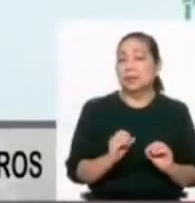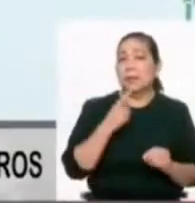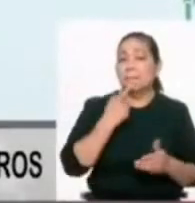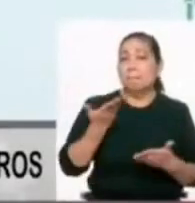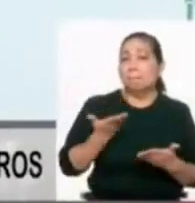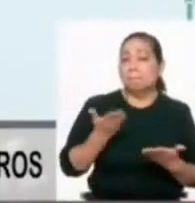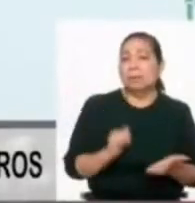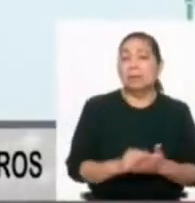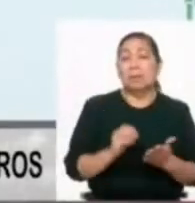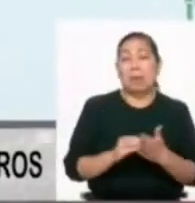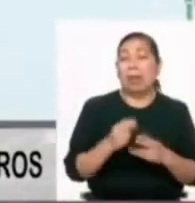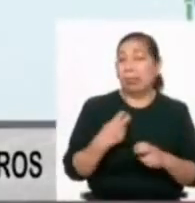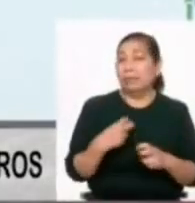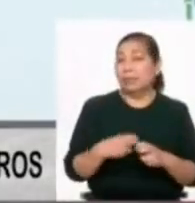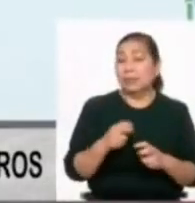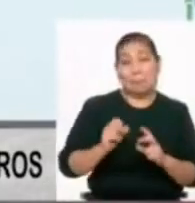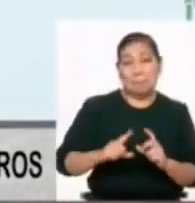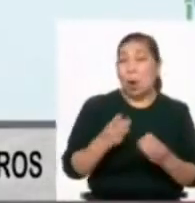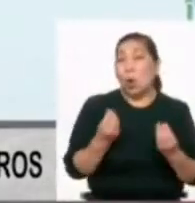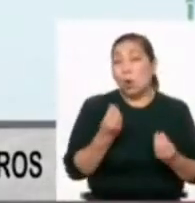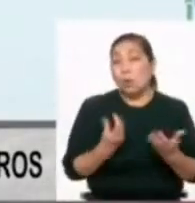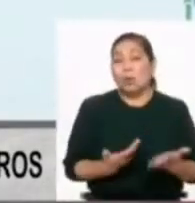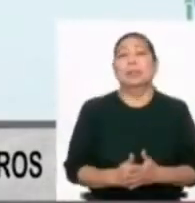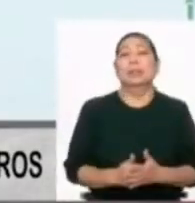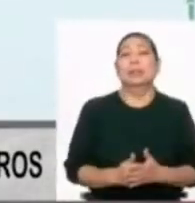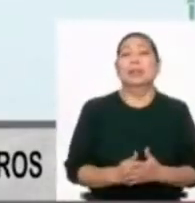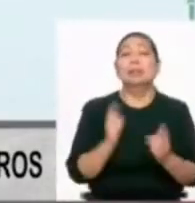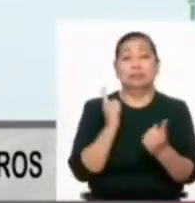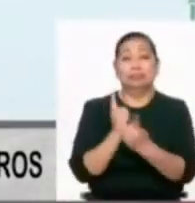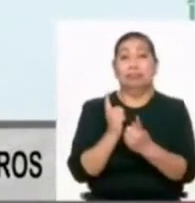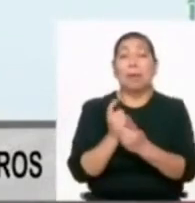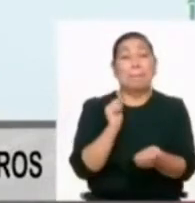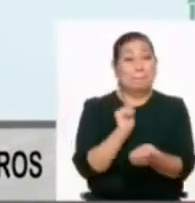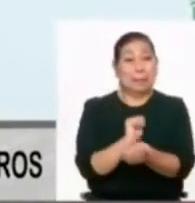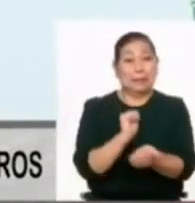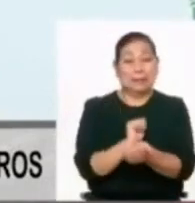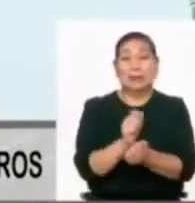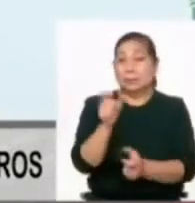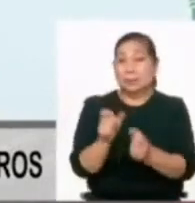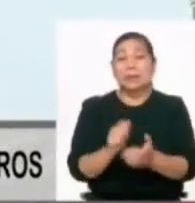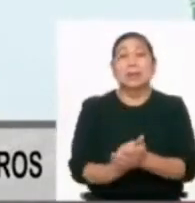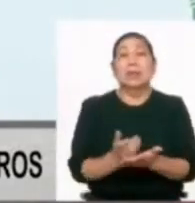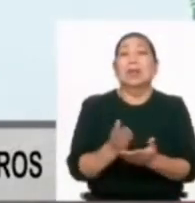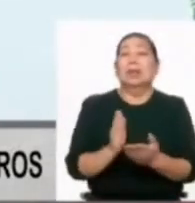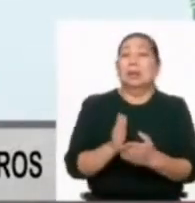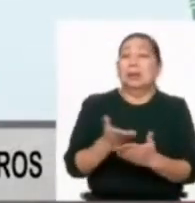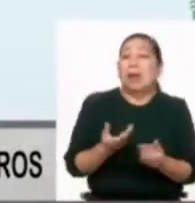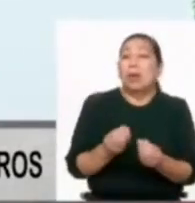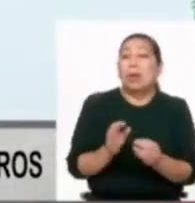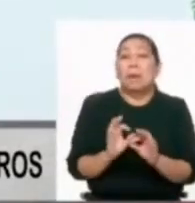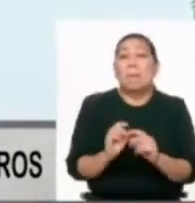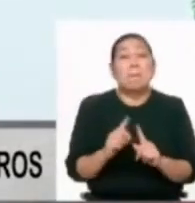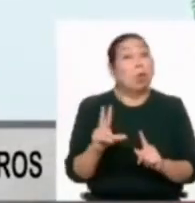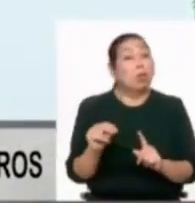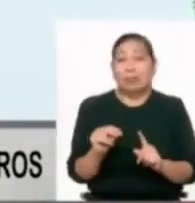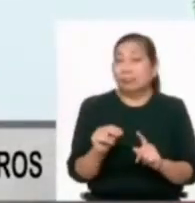delitos graves o muy graves, como son los que se encuentran detenidos por inasistencia familiar, o